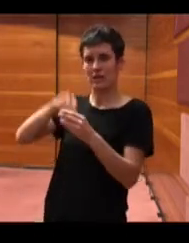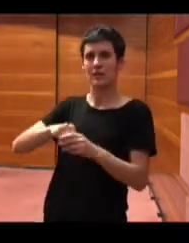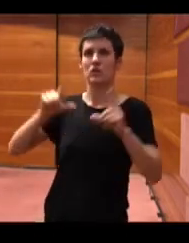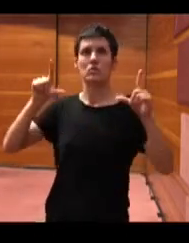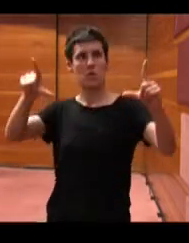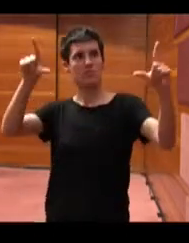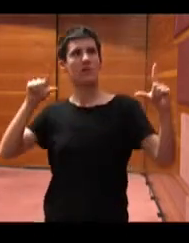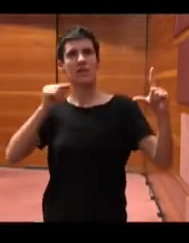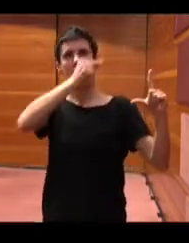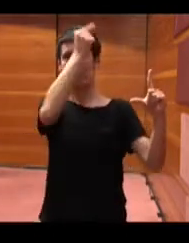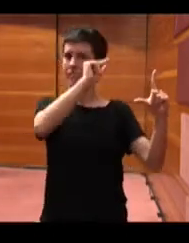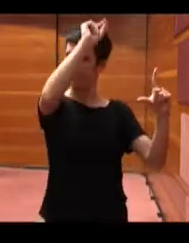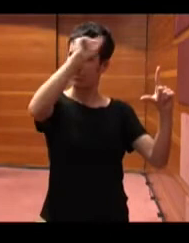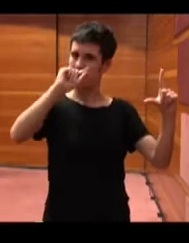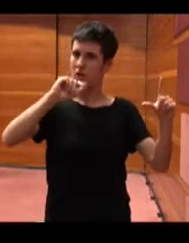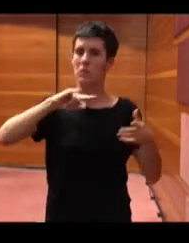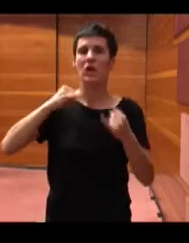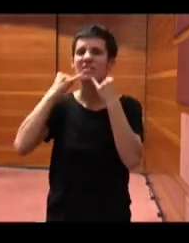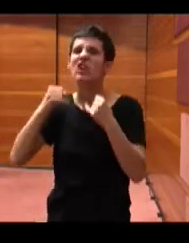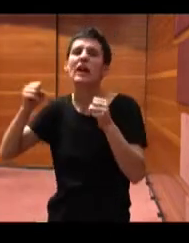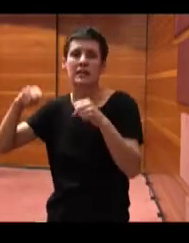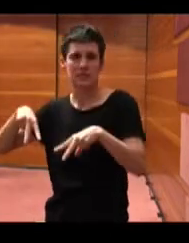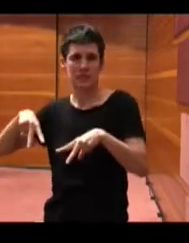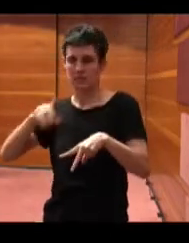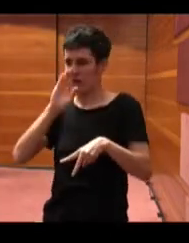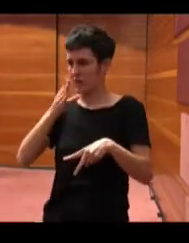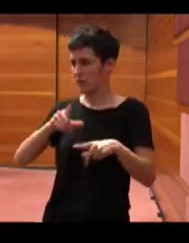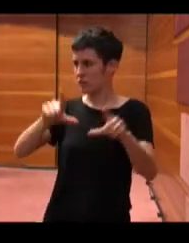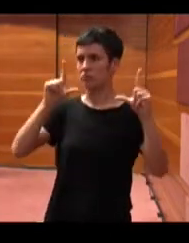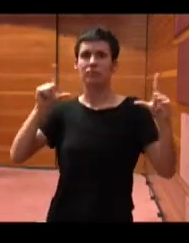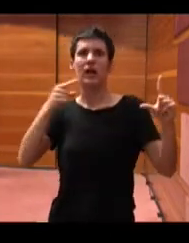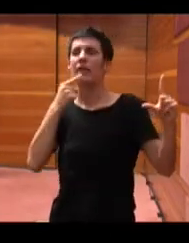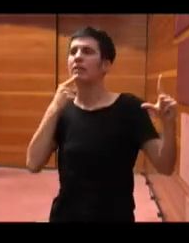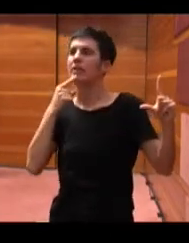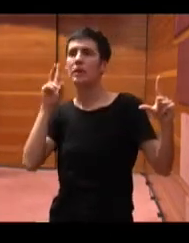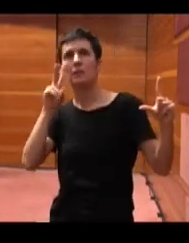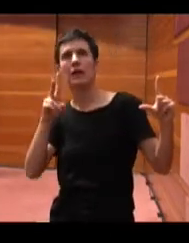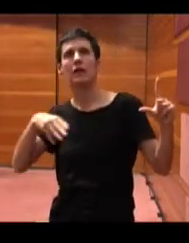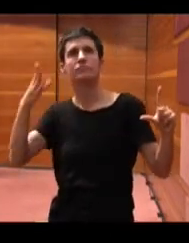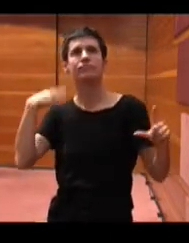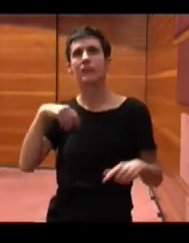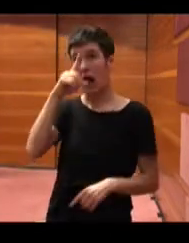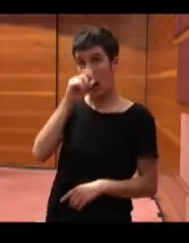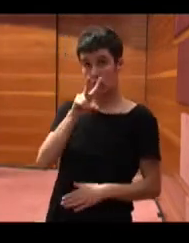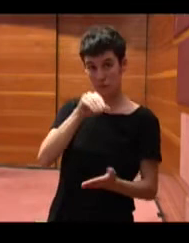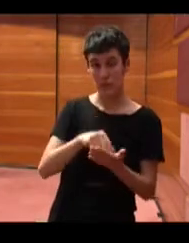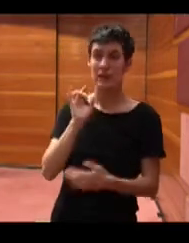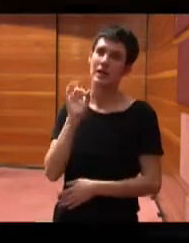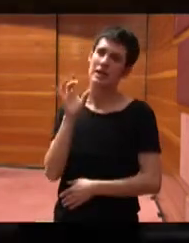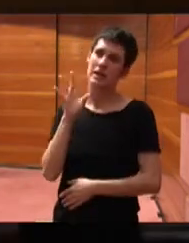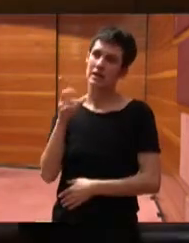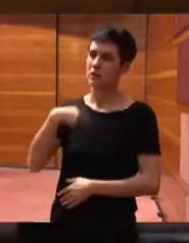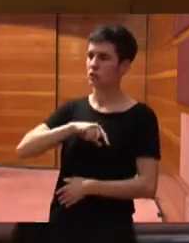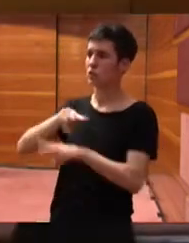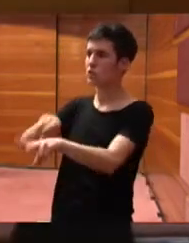tienen una plataforma tecnológica maravillosa, sino que directamente están diciendo, mira, en 2015 hemos plantado 2 hectáreas de huerta